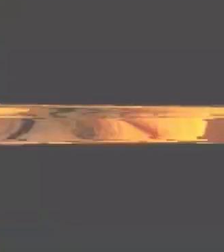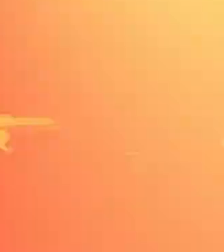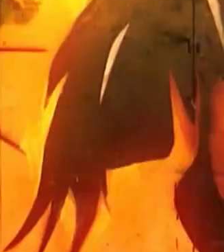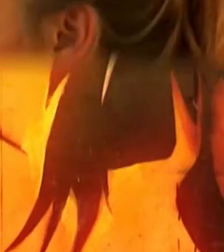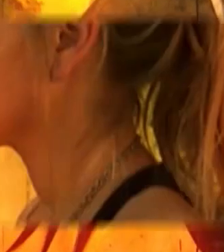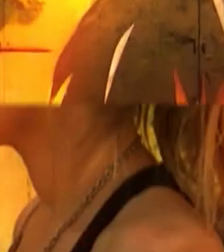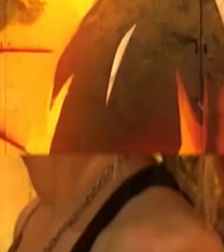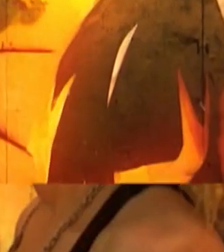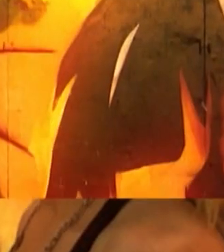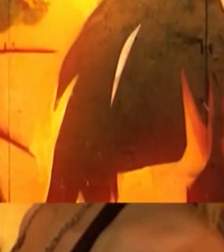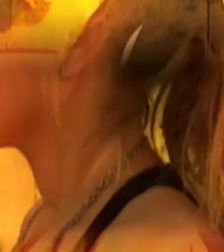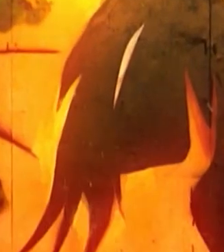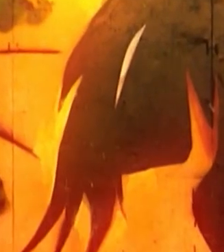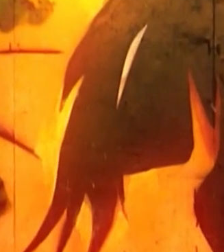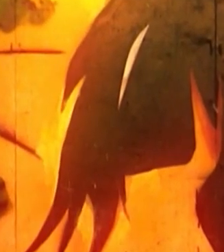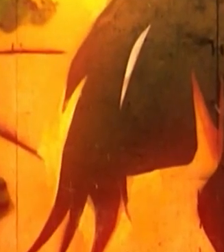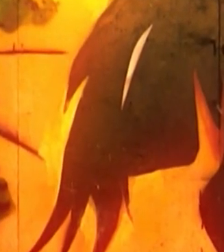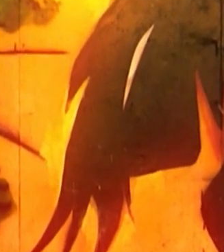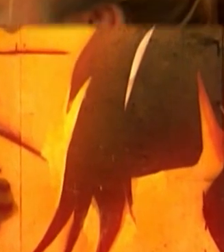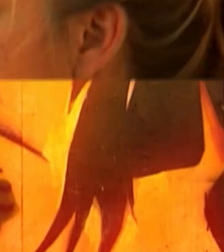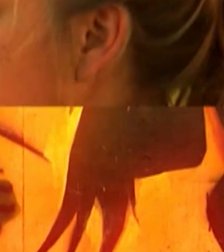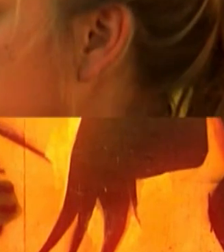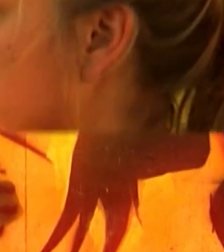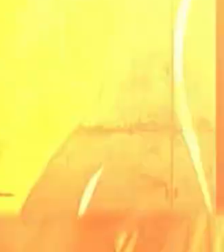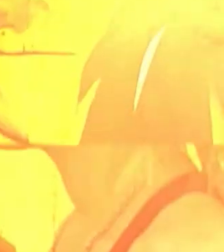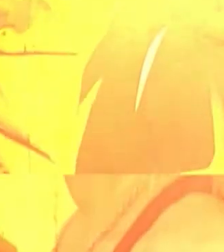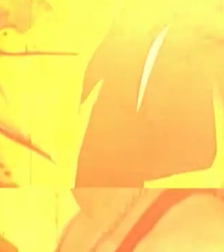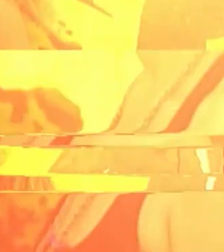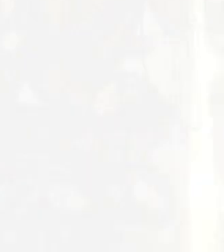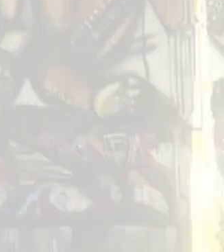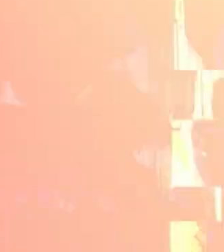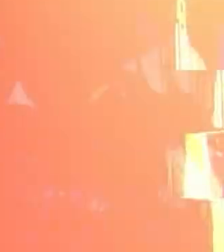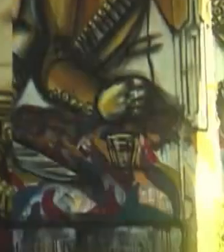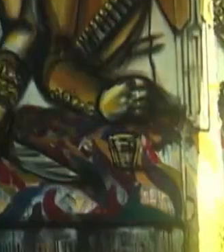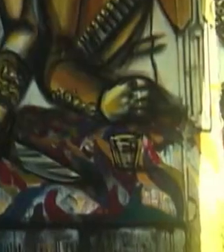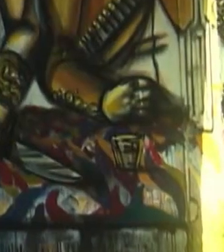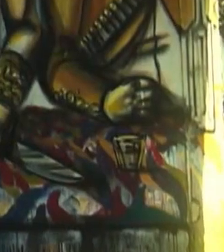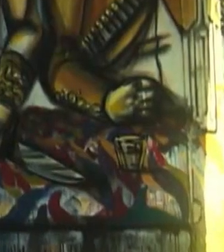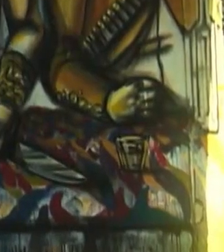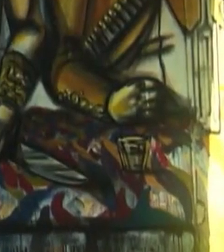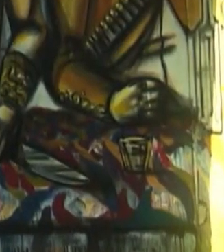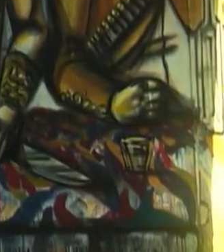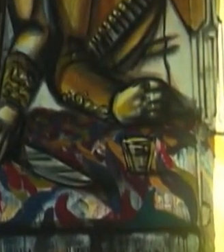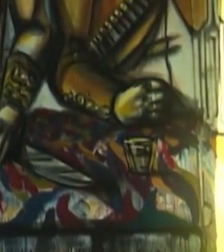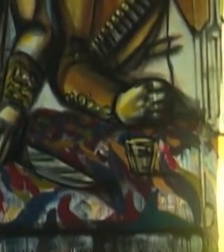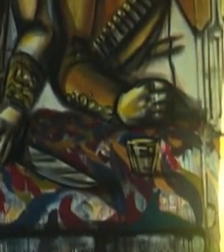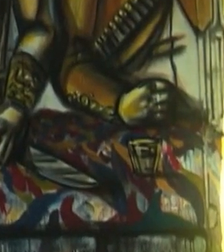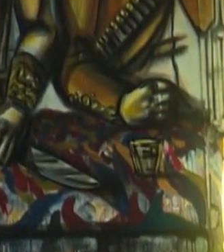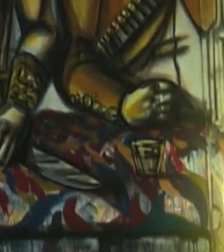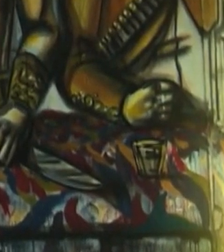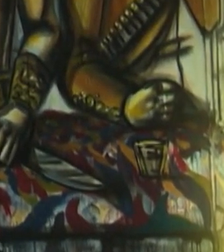Corazón, corazón, corazón. Tus ojos me están llenando solo con verlo.